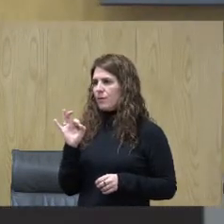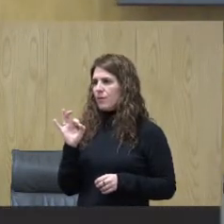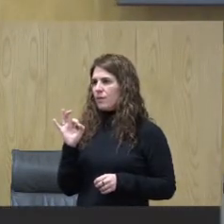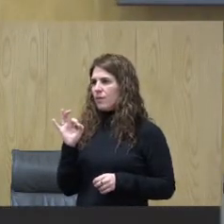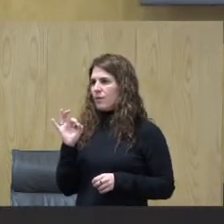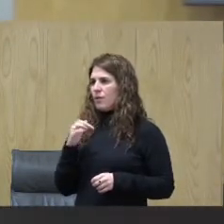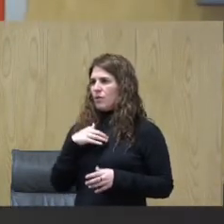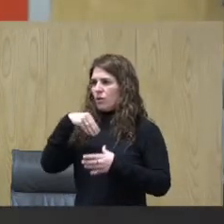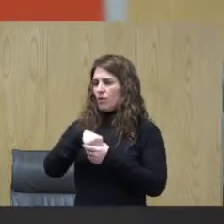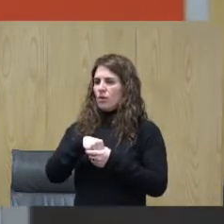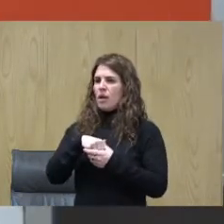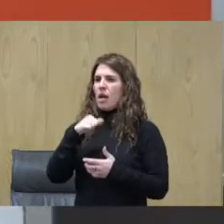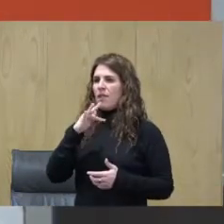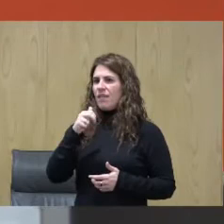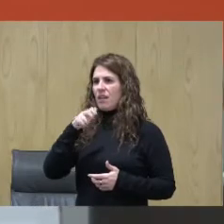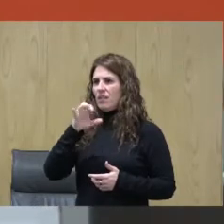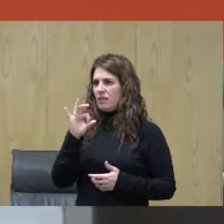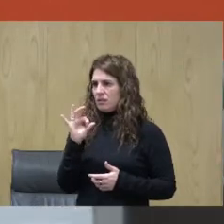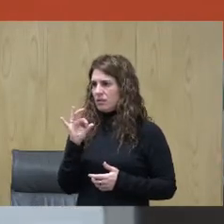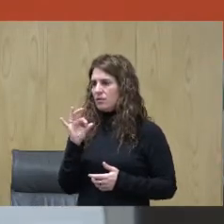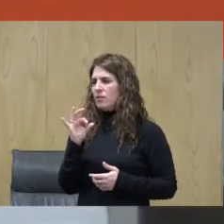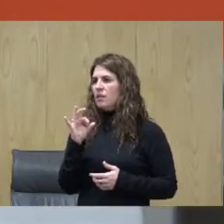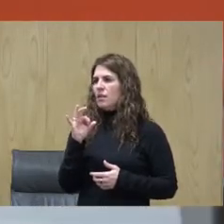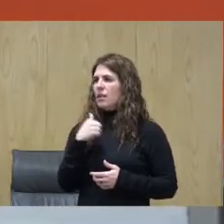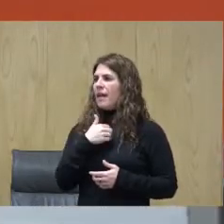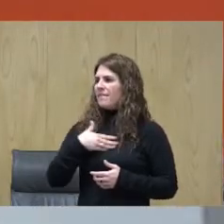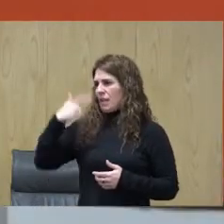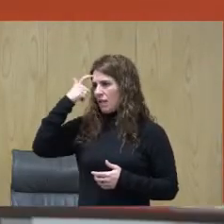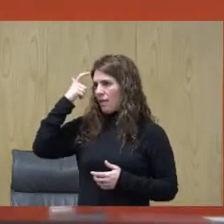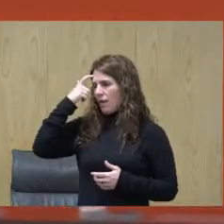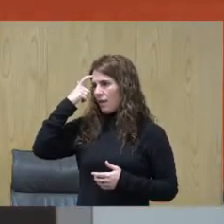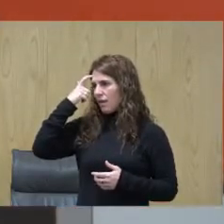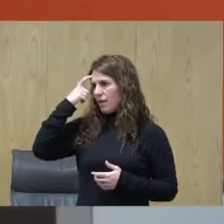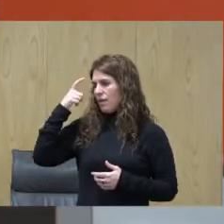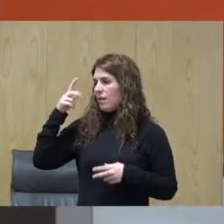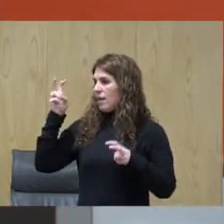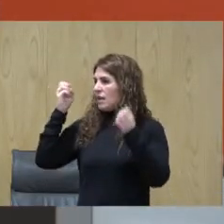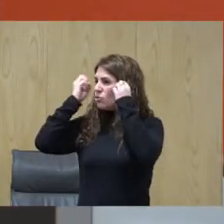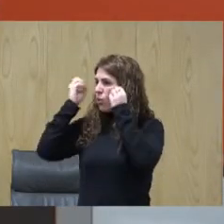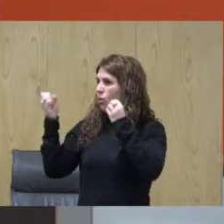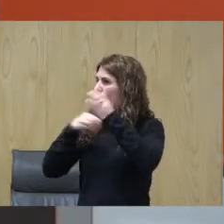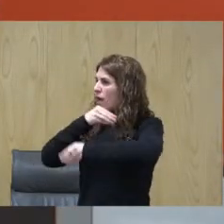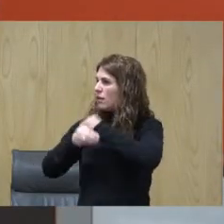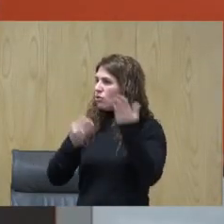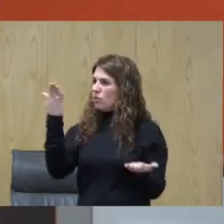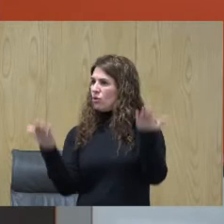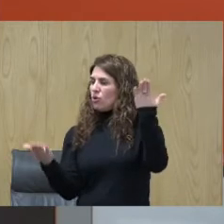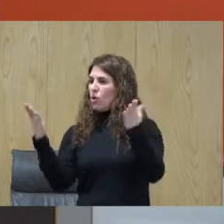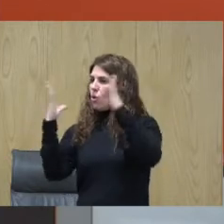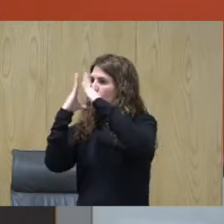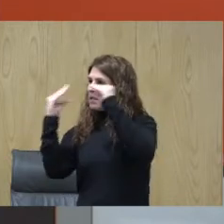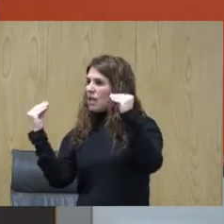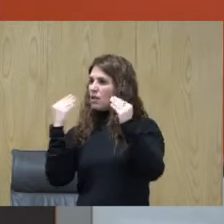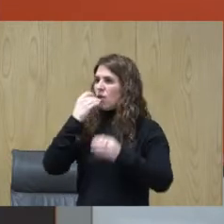Pertenezco al centro de Afanias y quería saber sobre el estudio ese que se ha hecho entre universitarios y personas